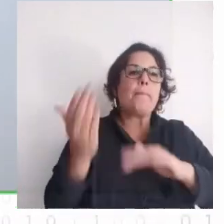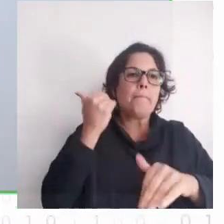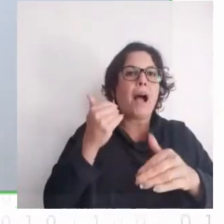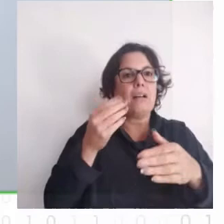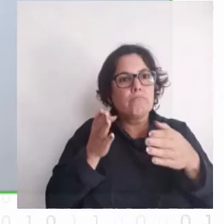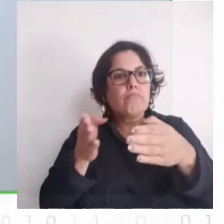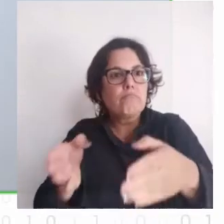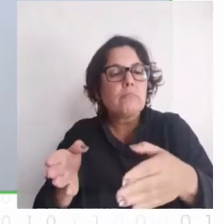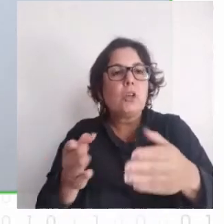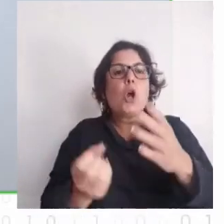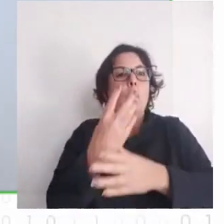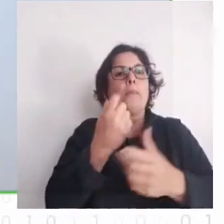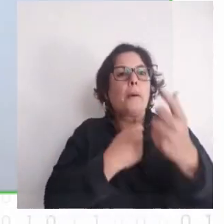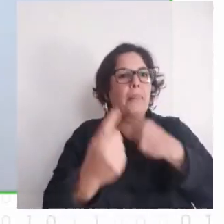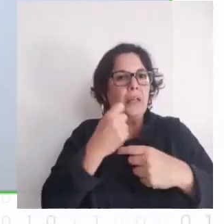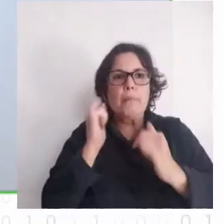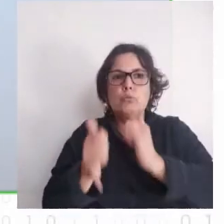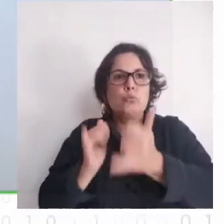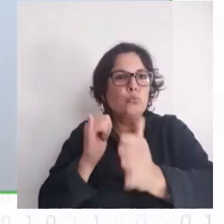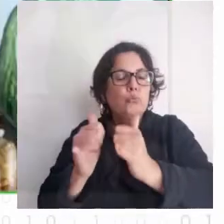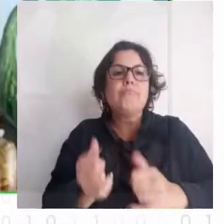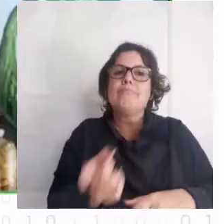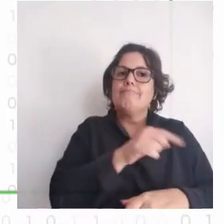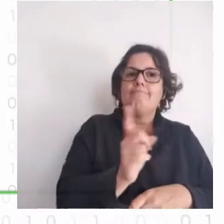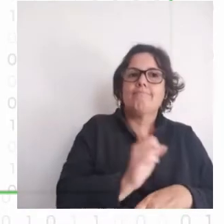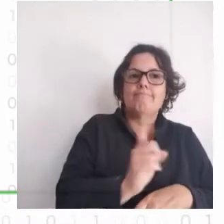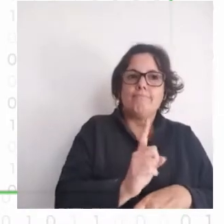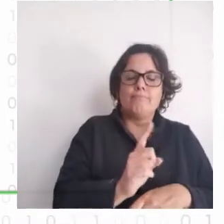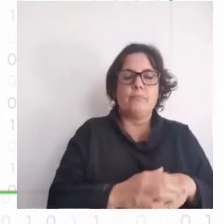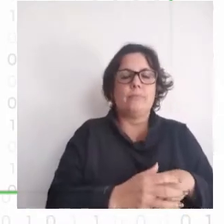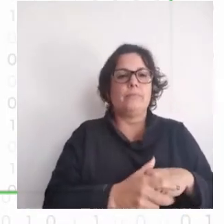nuevo medicamento que aquellos que no lo habían sido.